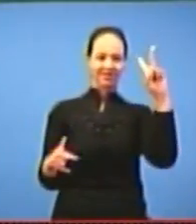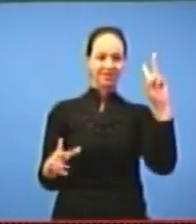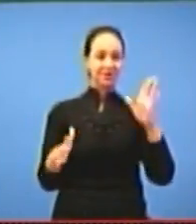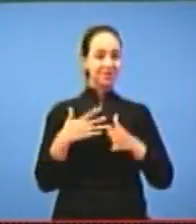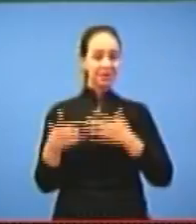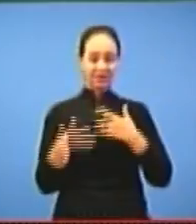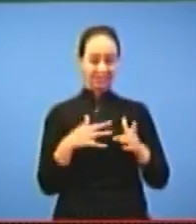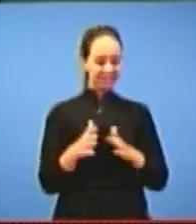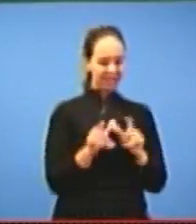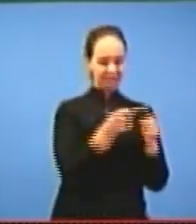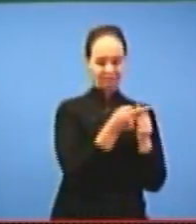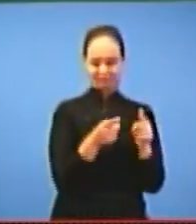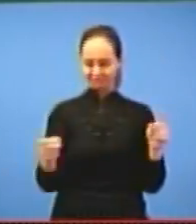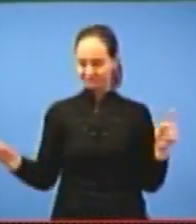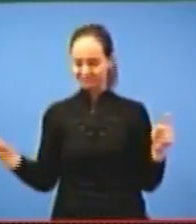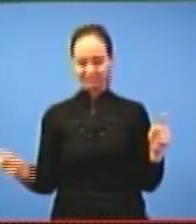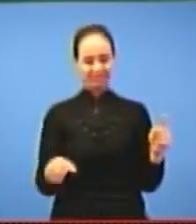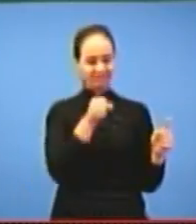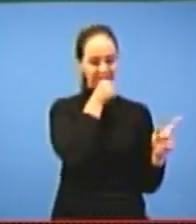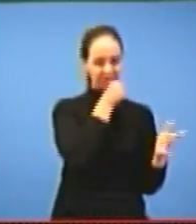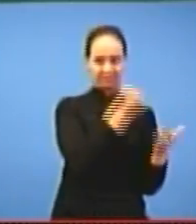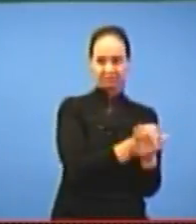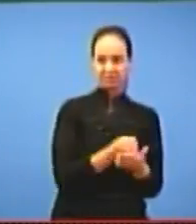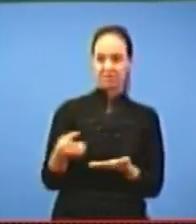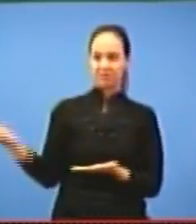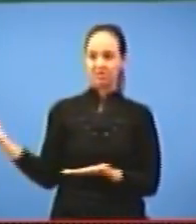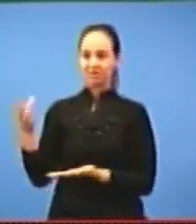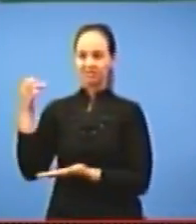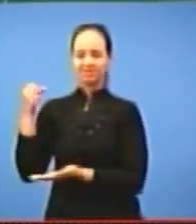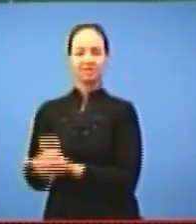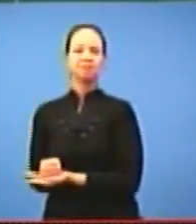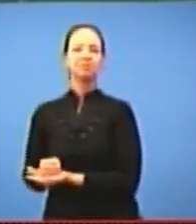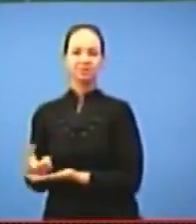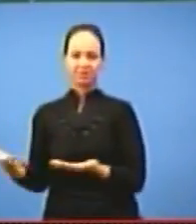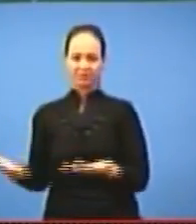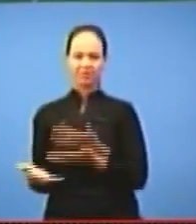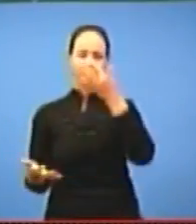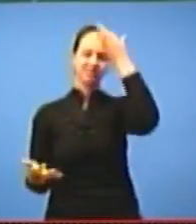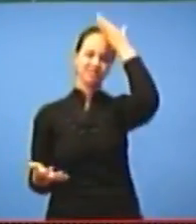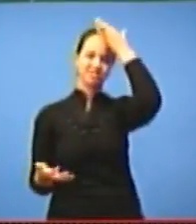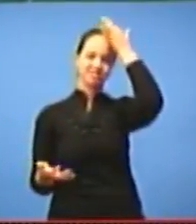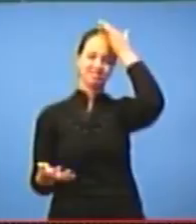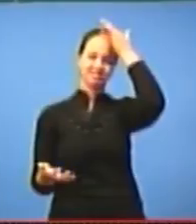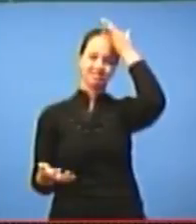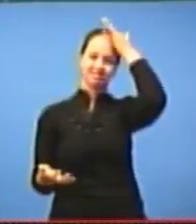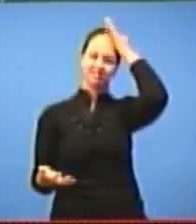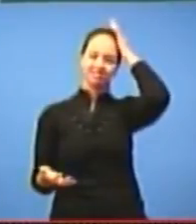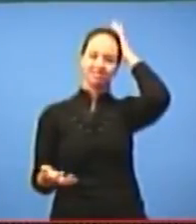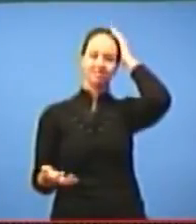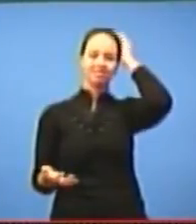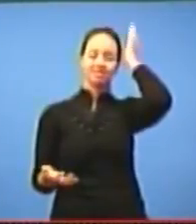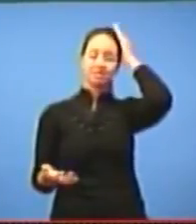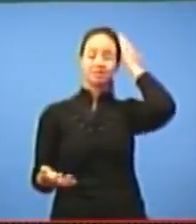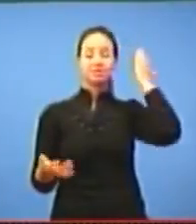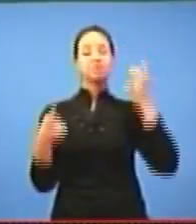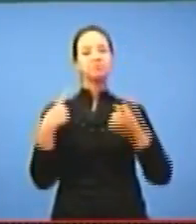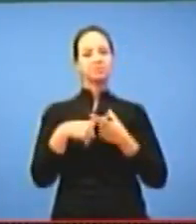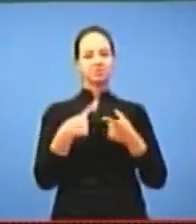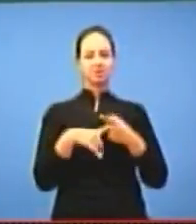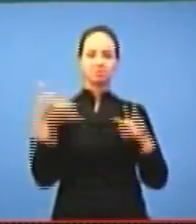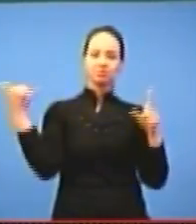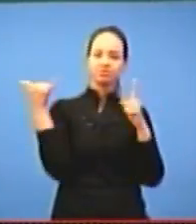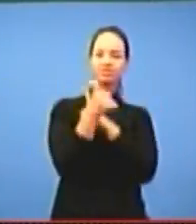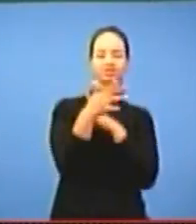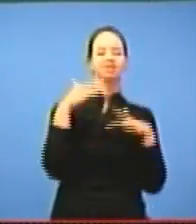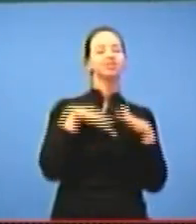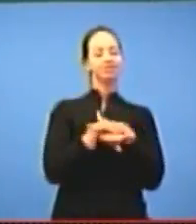tanto vale aquí como vale aquí, como vale hoy en la tarde, en este Manaim. Está valiendo. Porque la profecía que